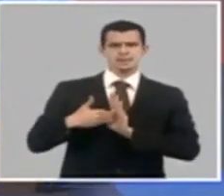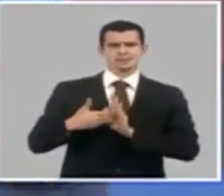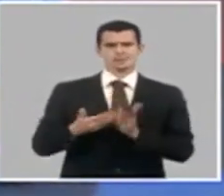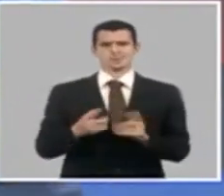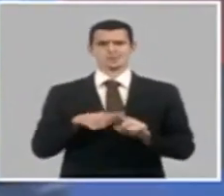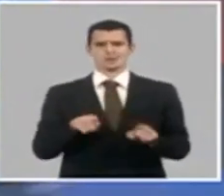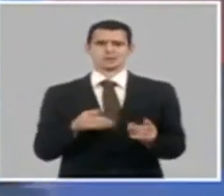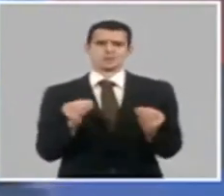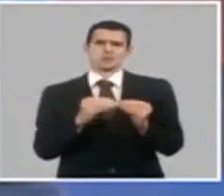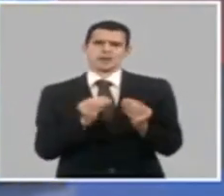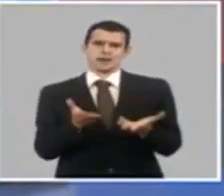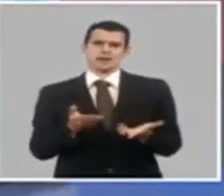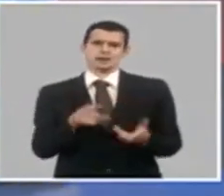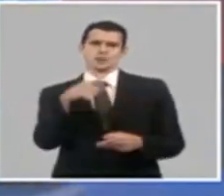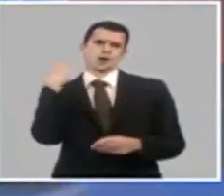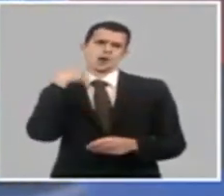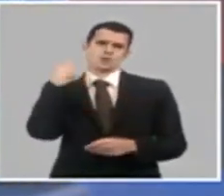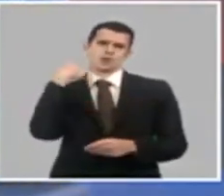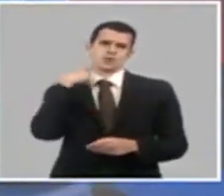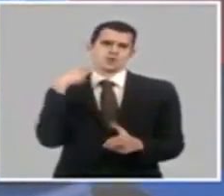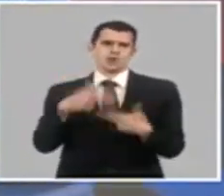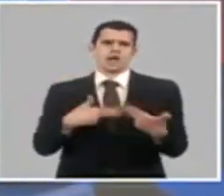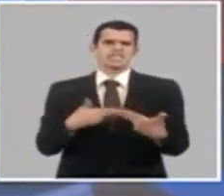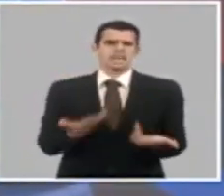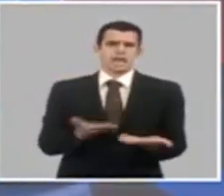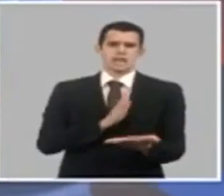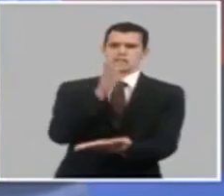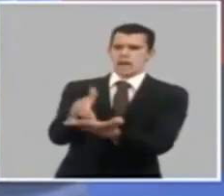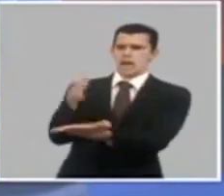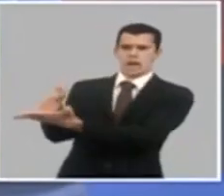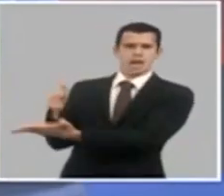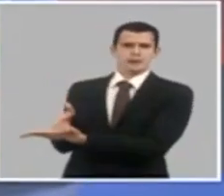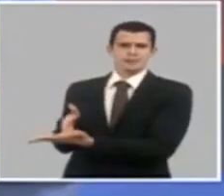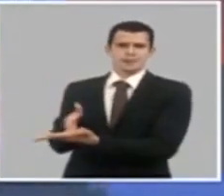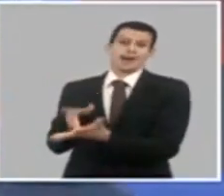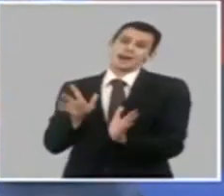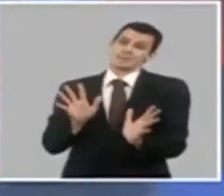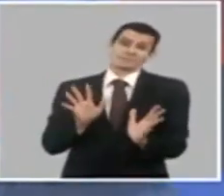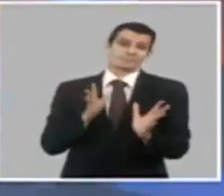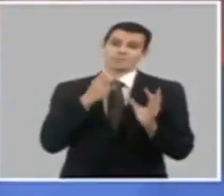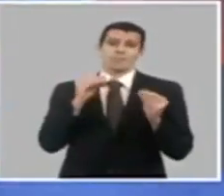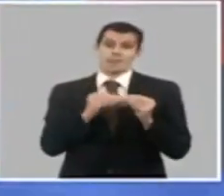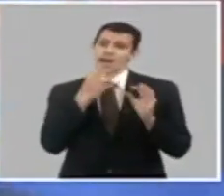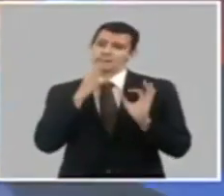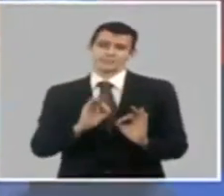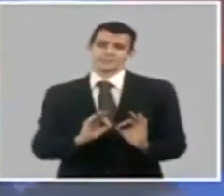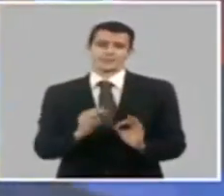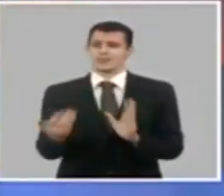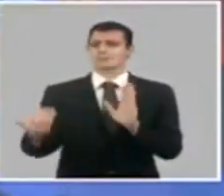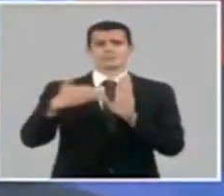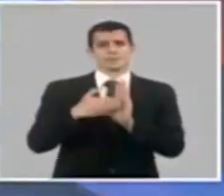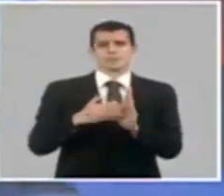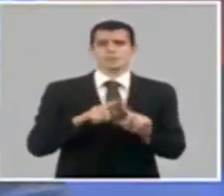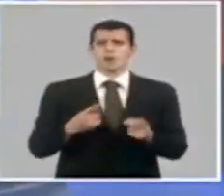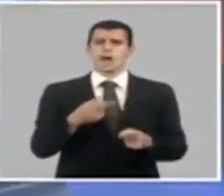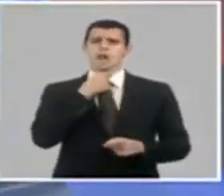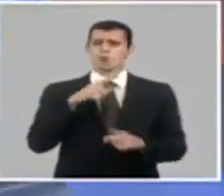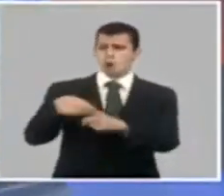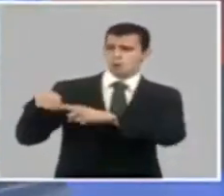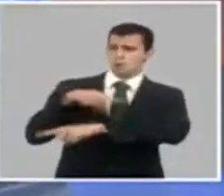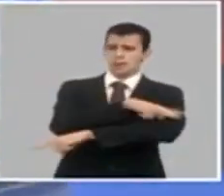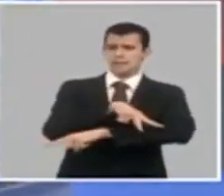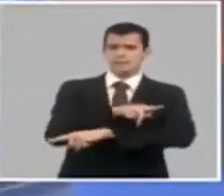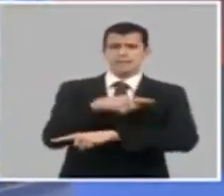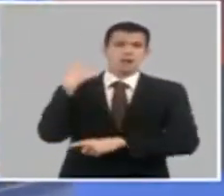justificación porque a nadie le gusta que a su país le hagan esto a ningún país le gusta que otro país extranjero intervenga de esa